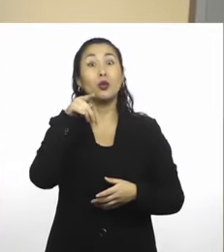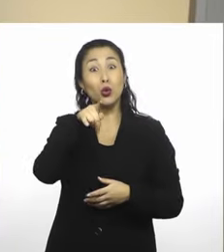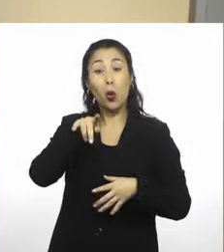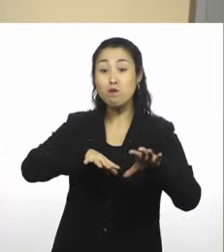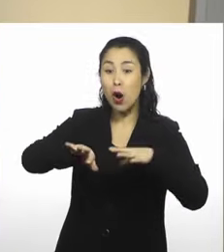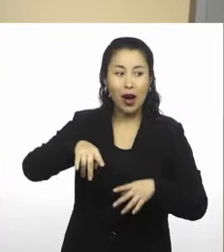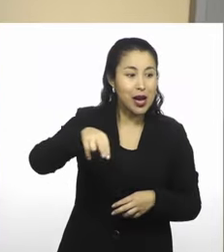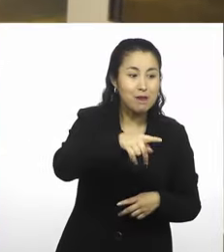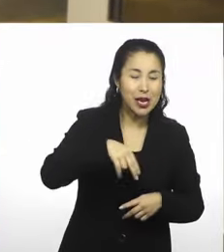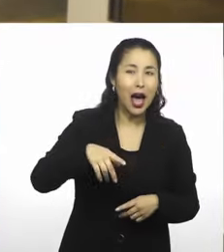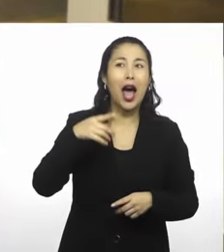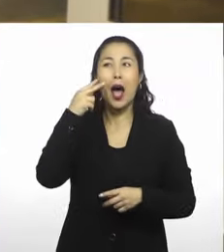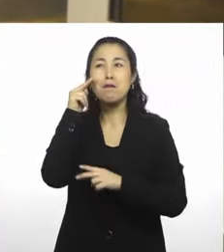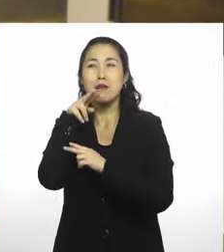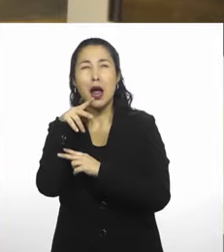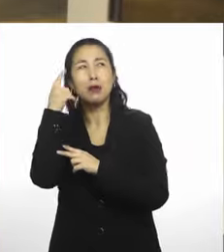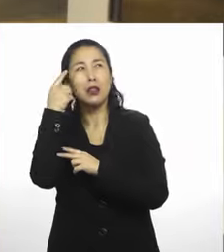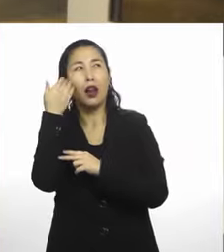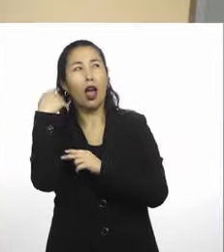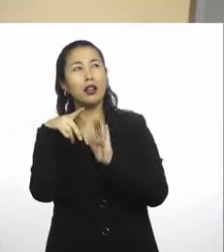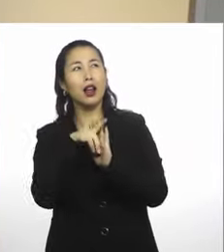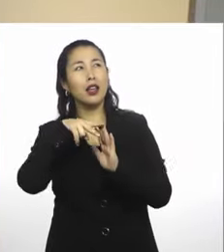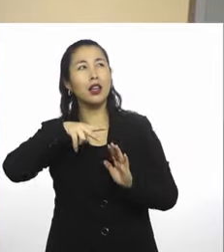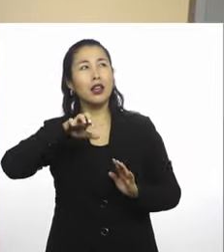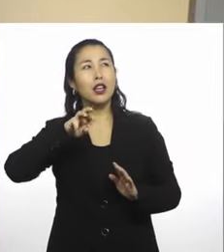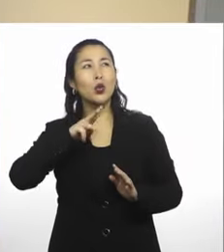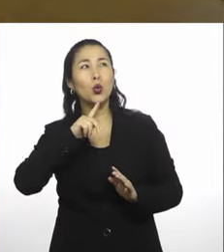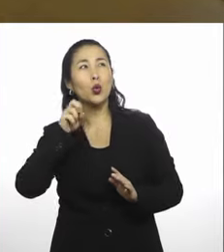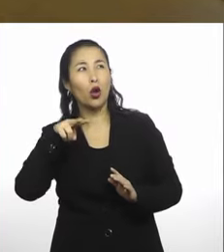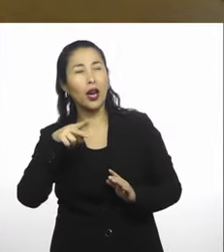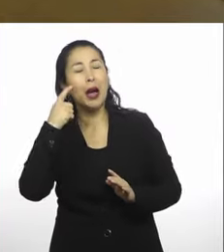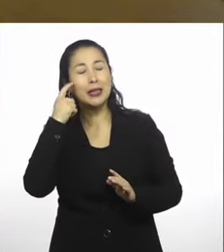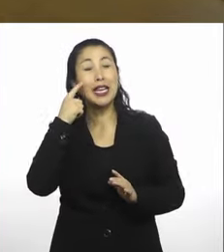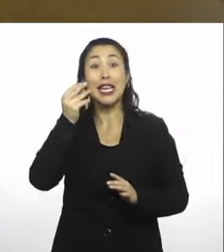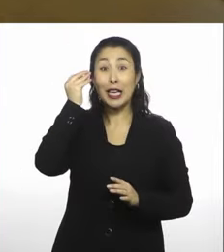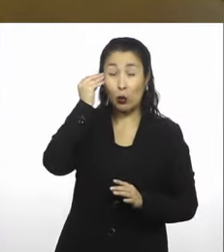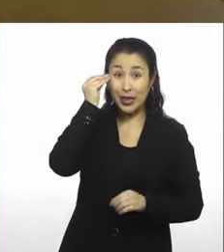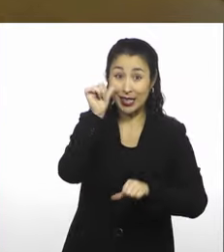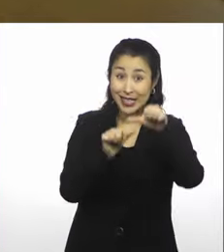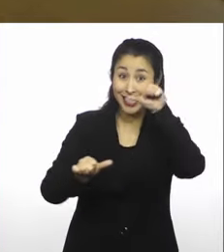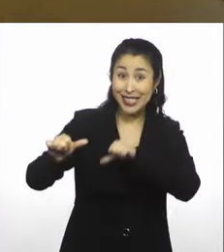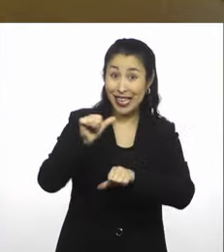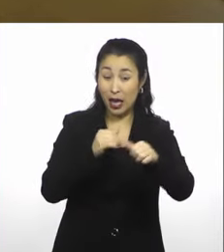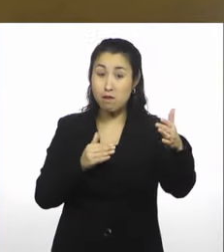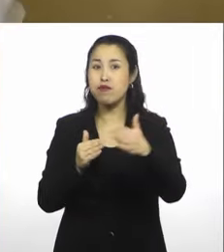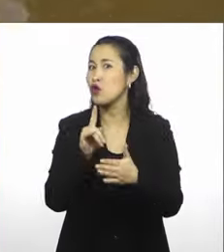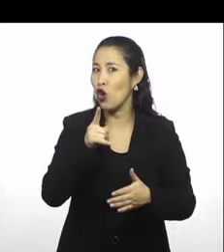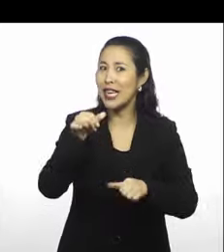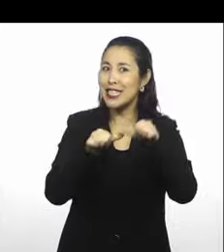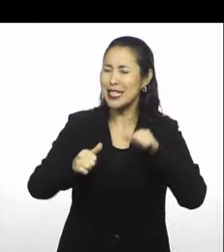de la visión de Newton para estos fenómenos. Y recuerda que la ciencia no se detenga. Muchas gracias.